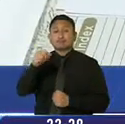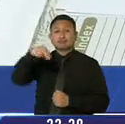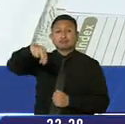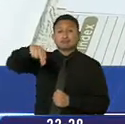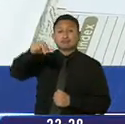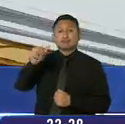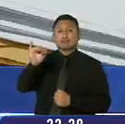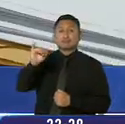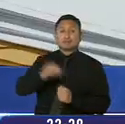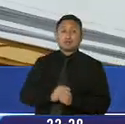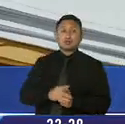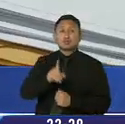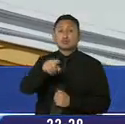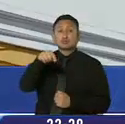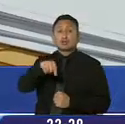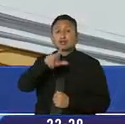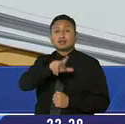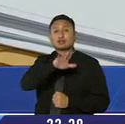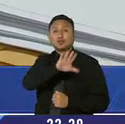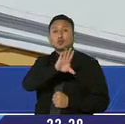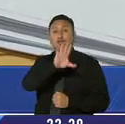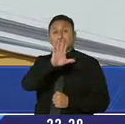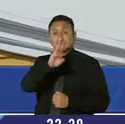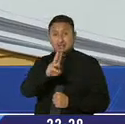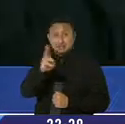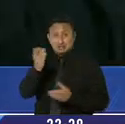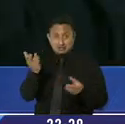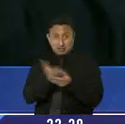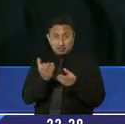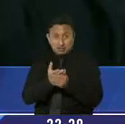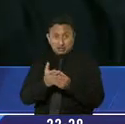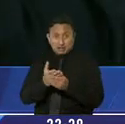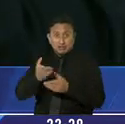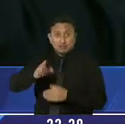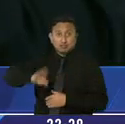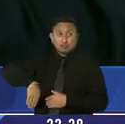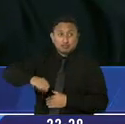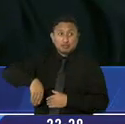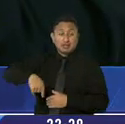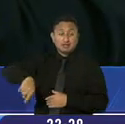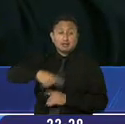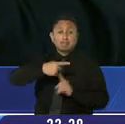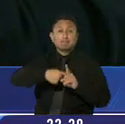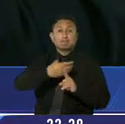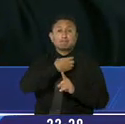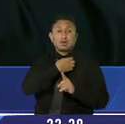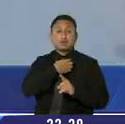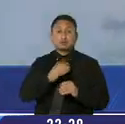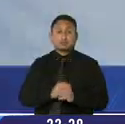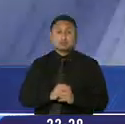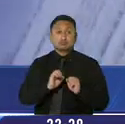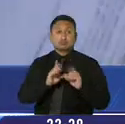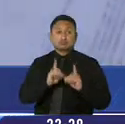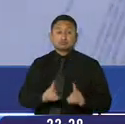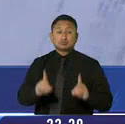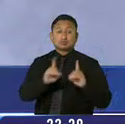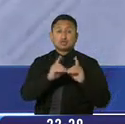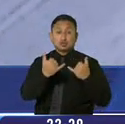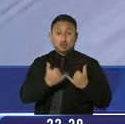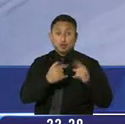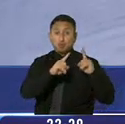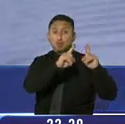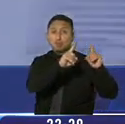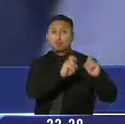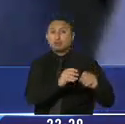de 356 expedientes, correspondientes al mes de agosto. Partiendo de esos datos, la pregunta es, ¿qué se debe hacer en